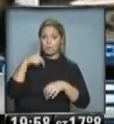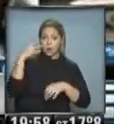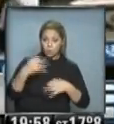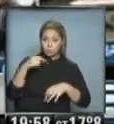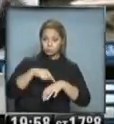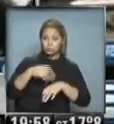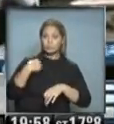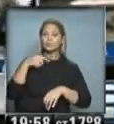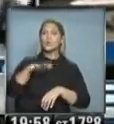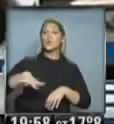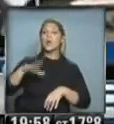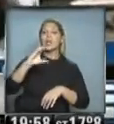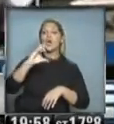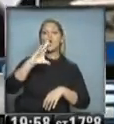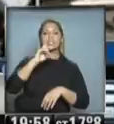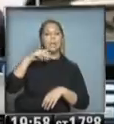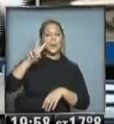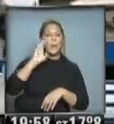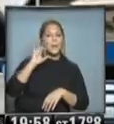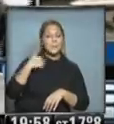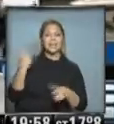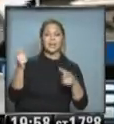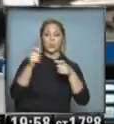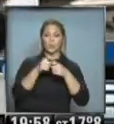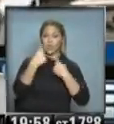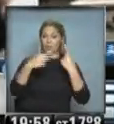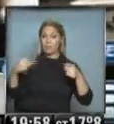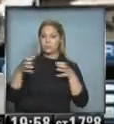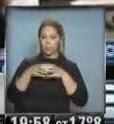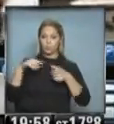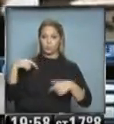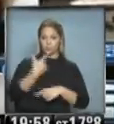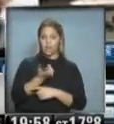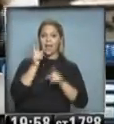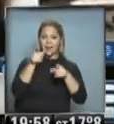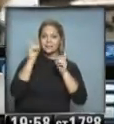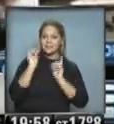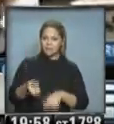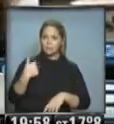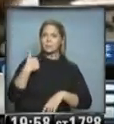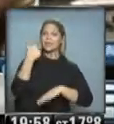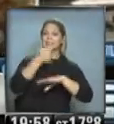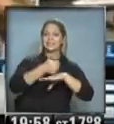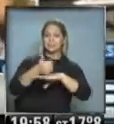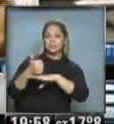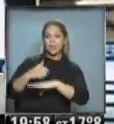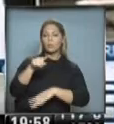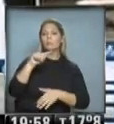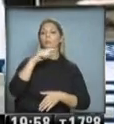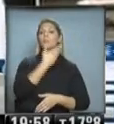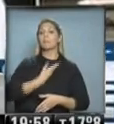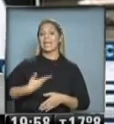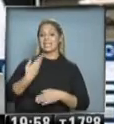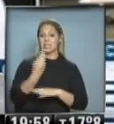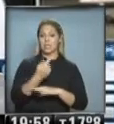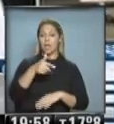momentos, en Cochabamba, reunión de organizaciones sociales, allí también se encuentran los mandatarios. Está